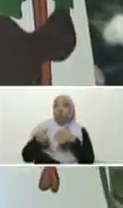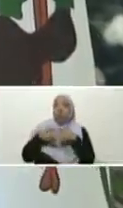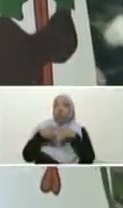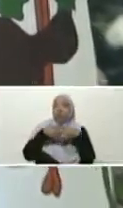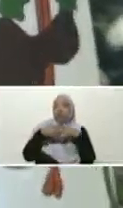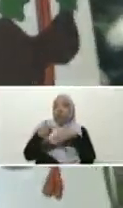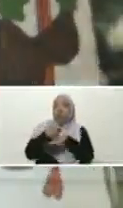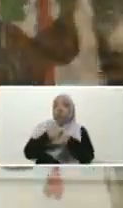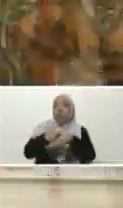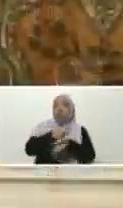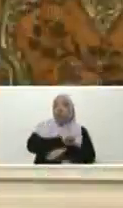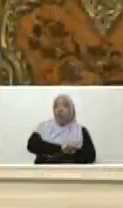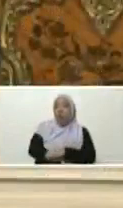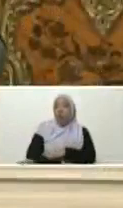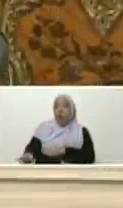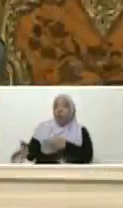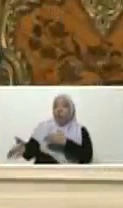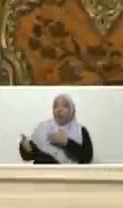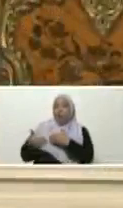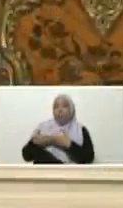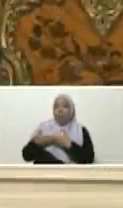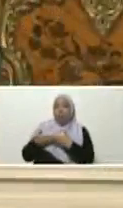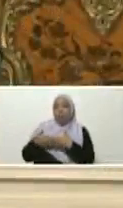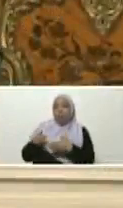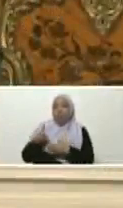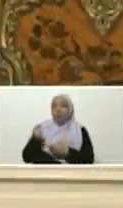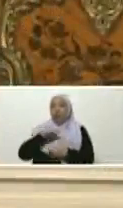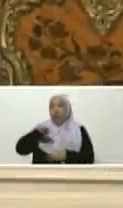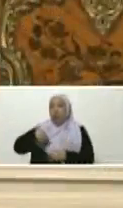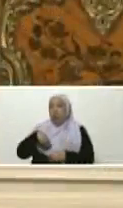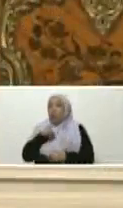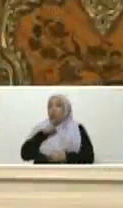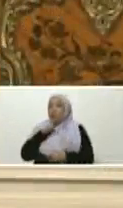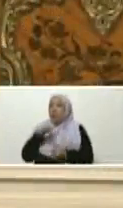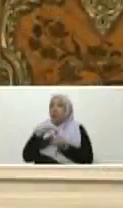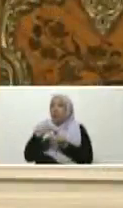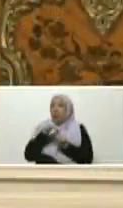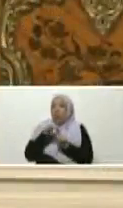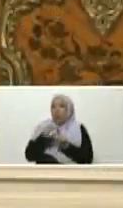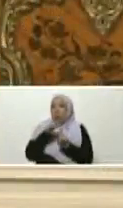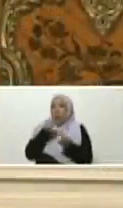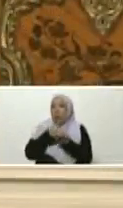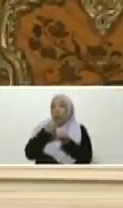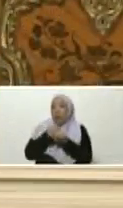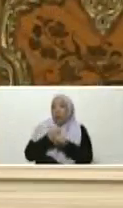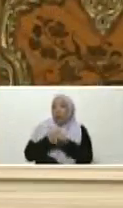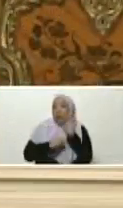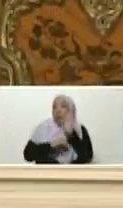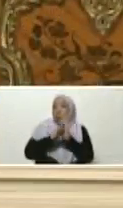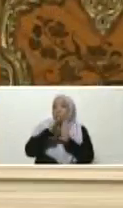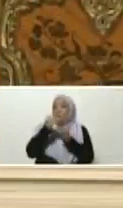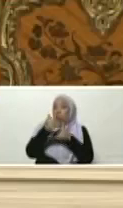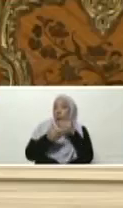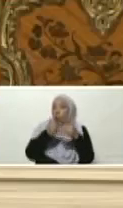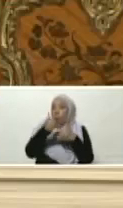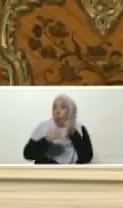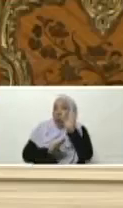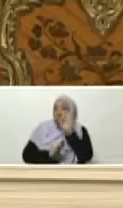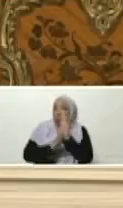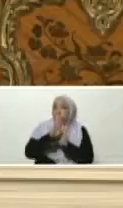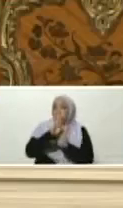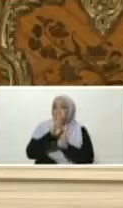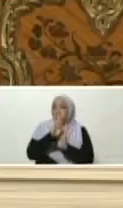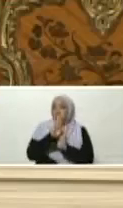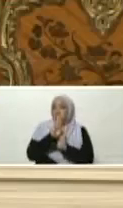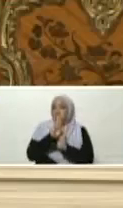Unidos, siempre buscaban las maneras para seguir trabajando en la región. Y